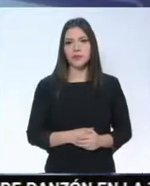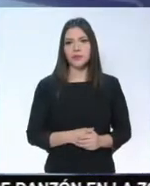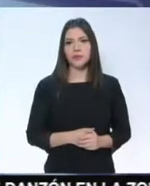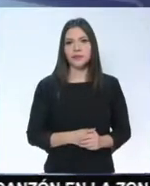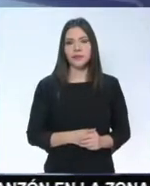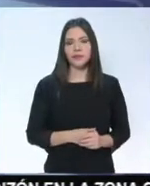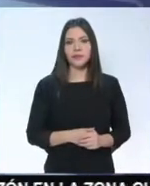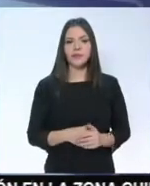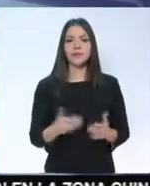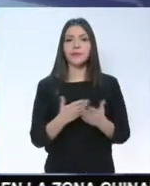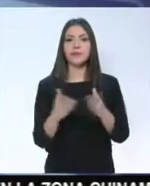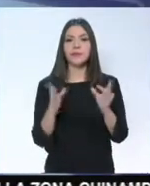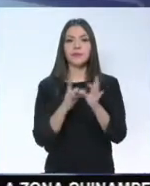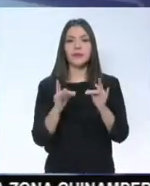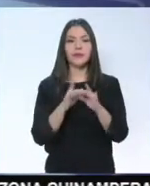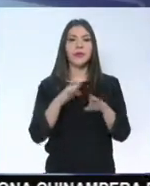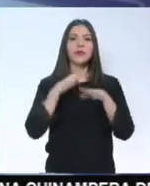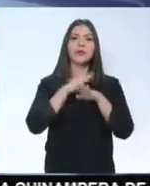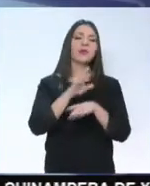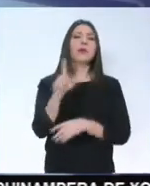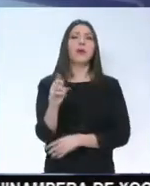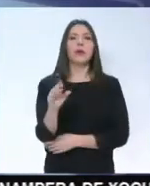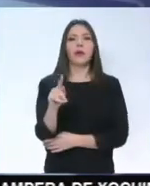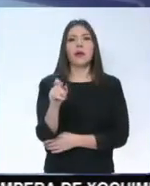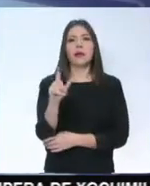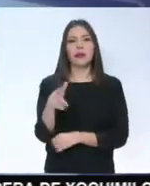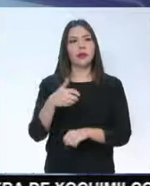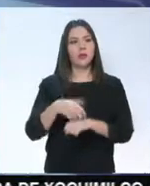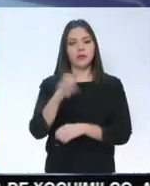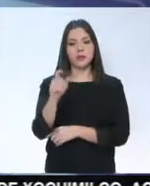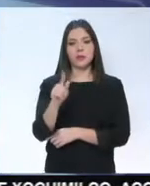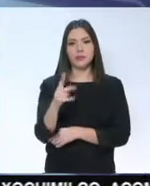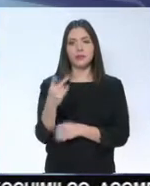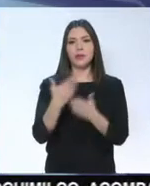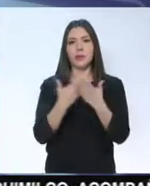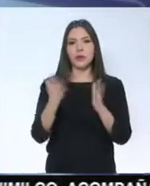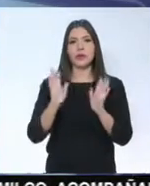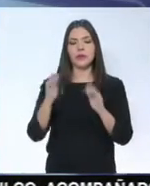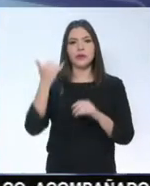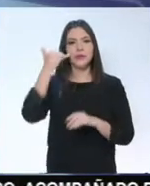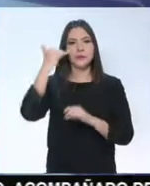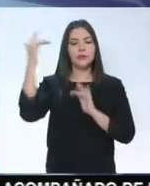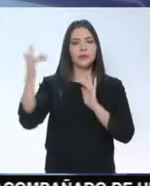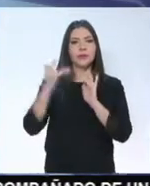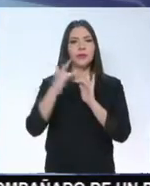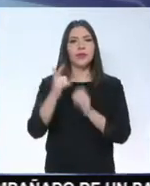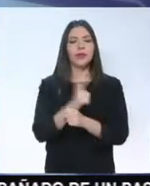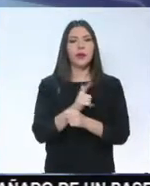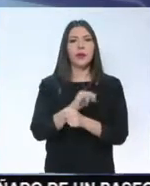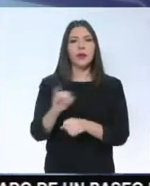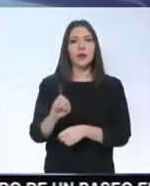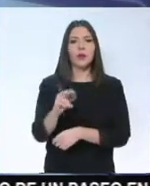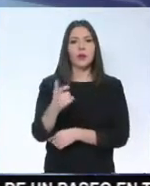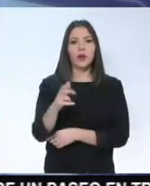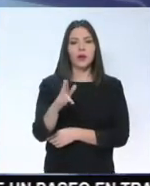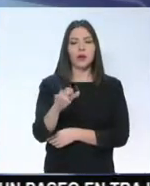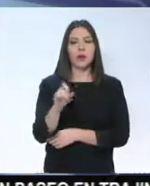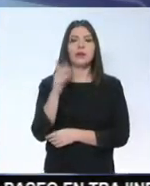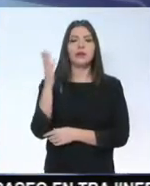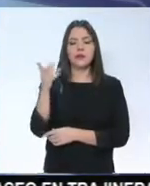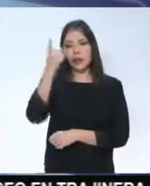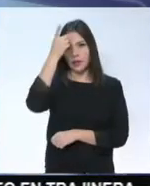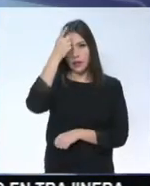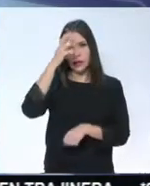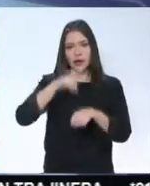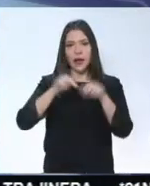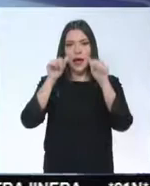Bueno, y precisamente para hablar sobre la fusión de Locatel y el número 072 tenemos ya en la línea telefónica al licenciado Jorge Luis Pérez Hernández. Él es director de Atención Ciudadana